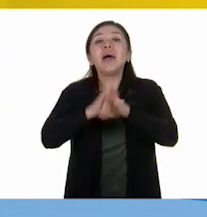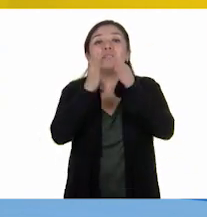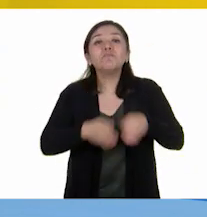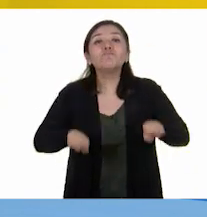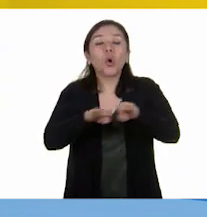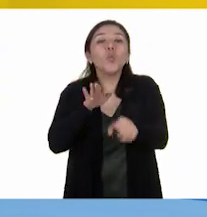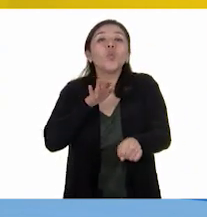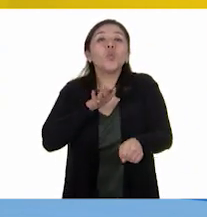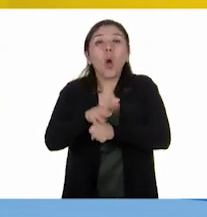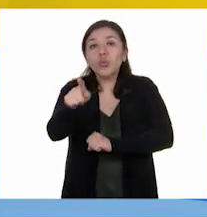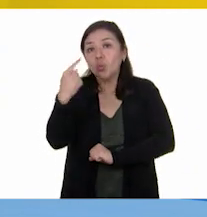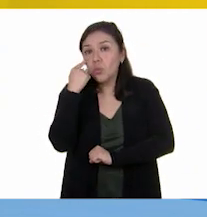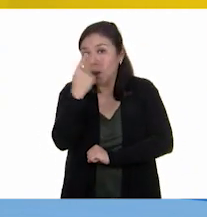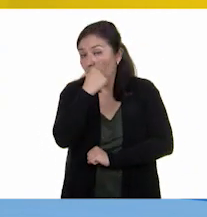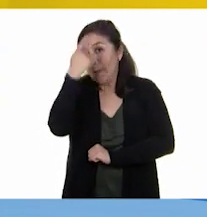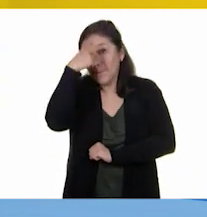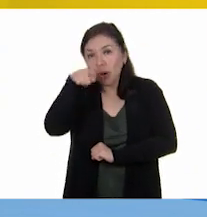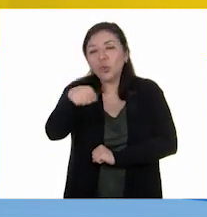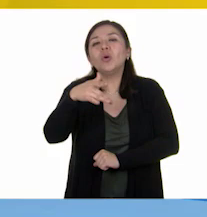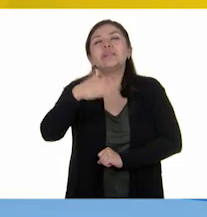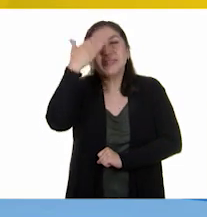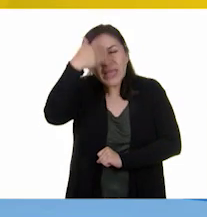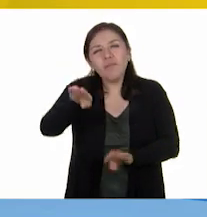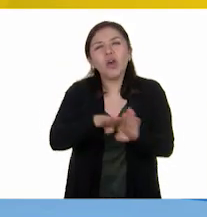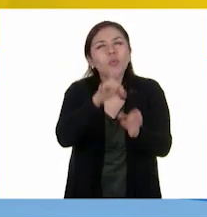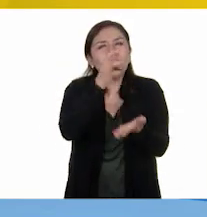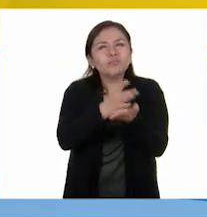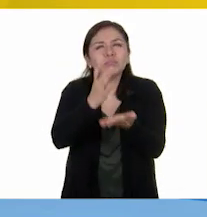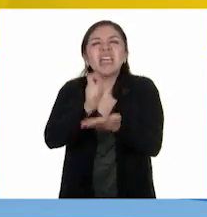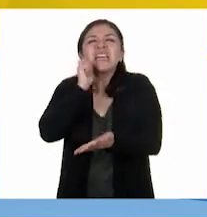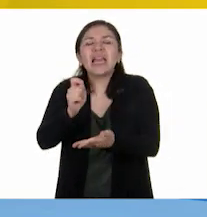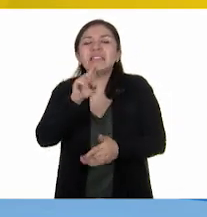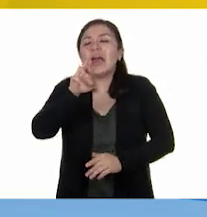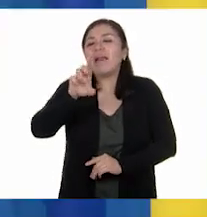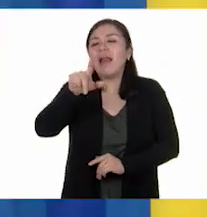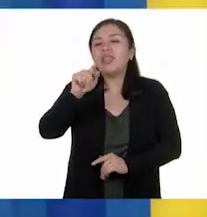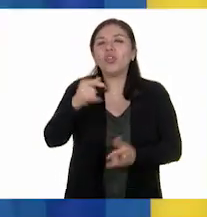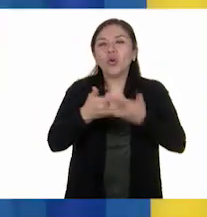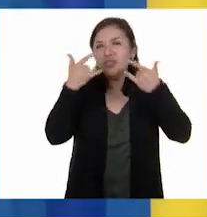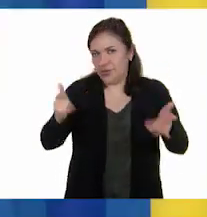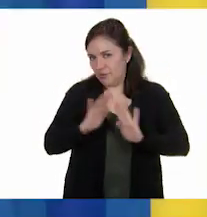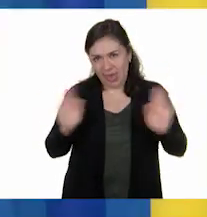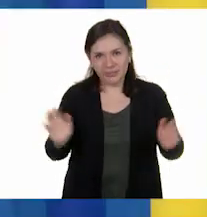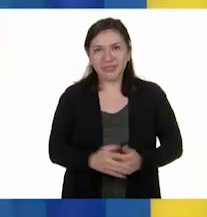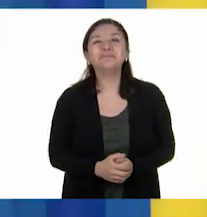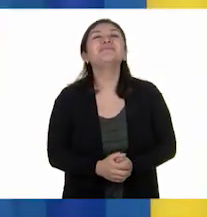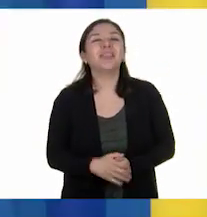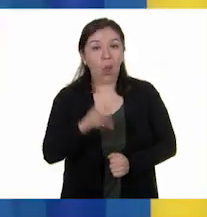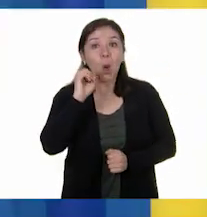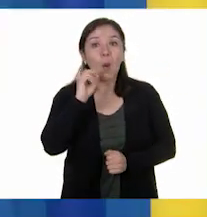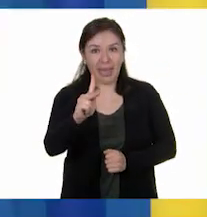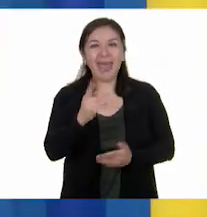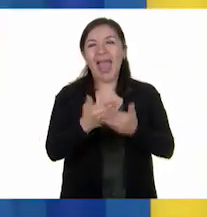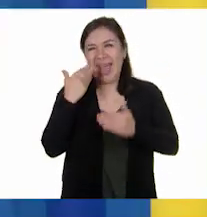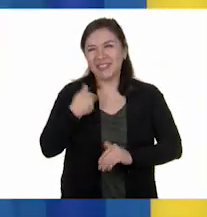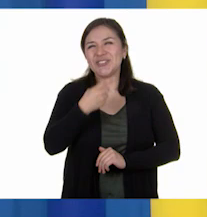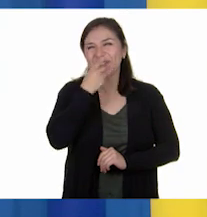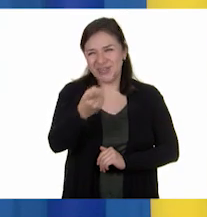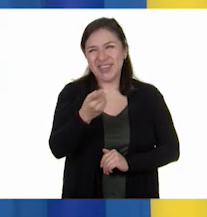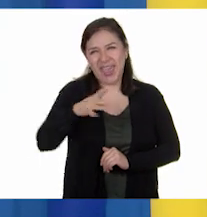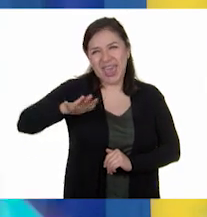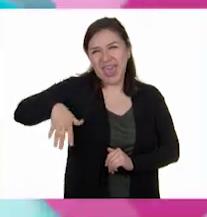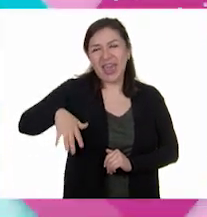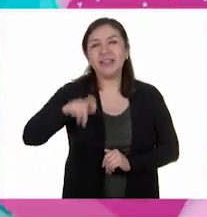importantes y esto es con la finalidad de que sepas identificar qué es un relato histórico. Muy bien. Entonces, como ya lo había adelantado hace un